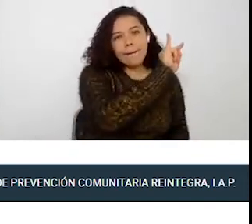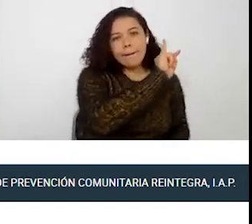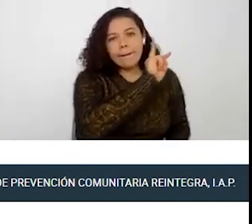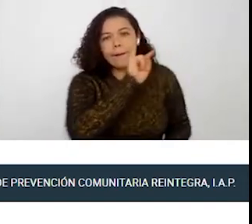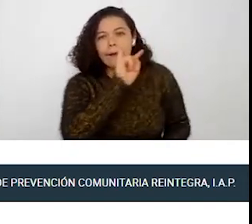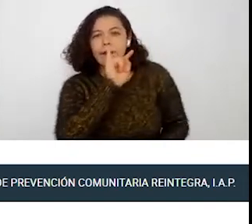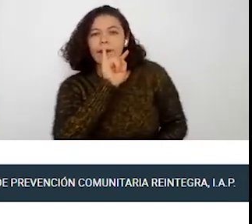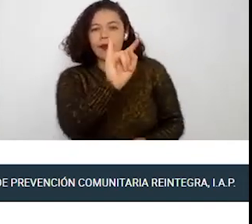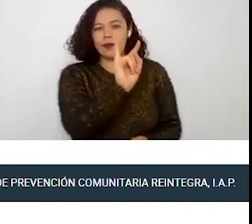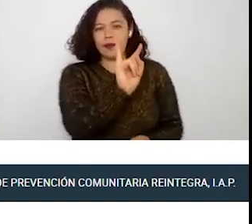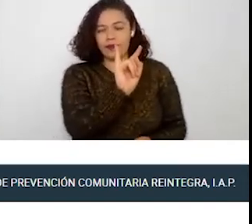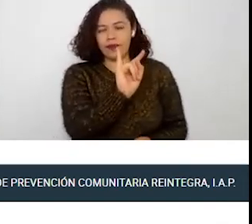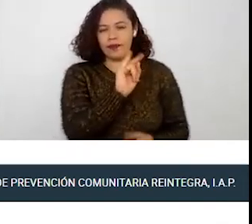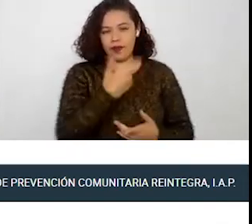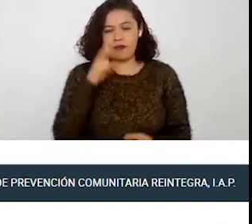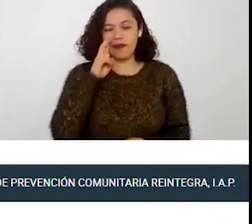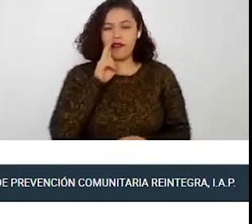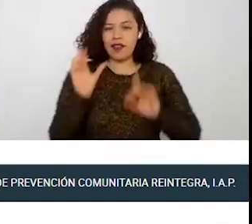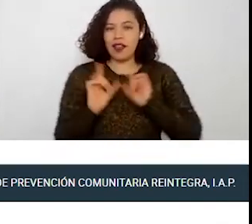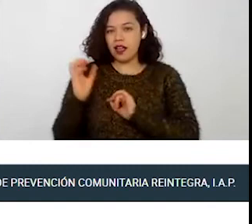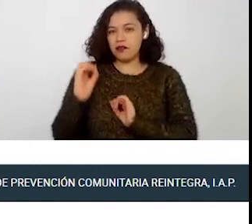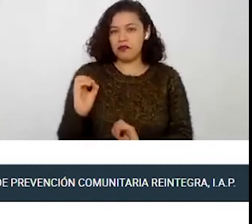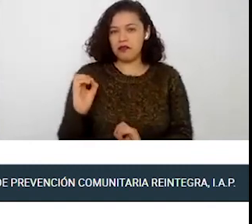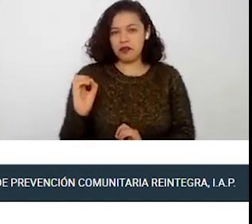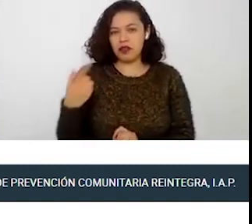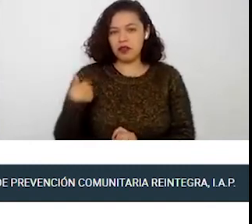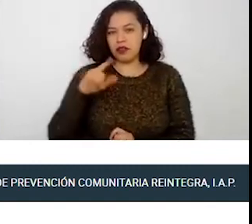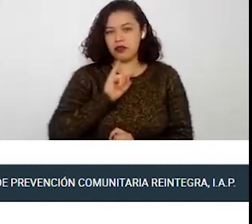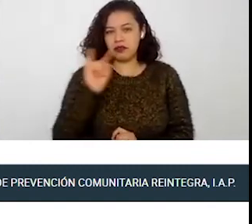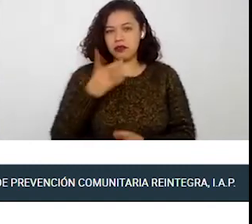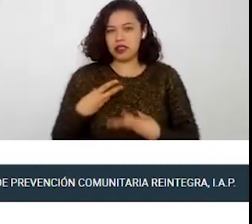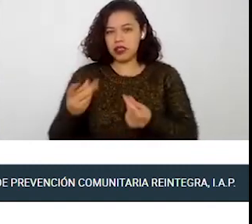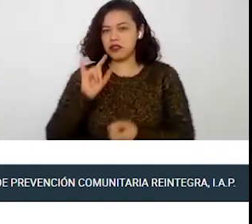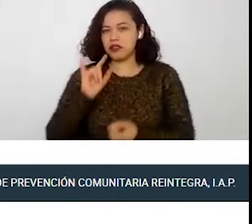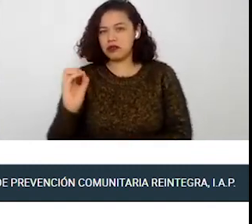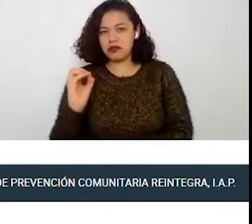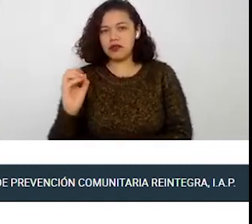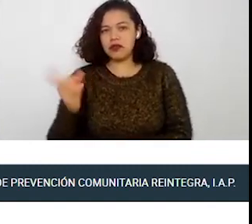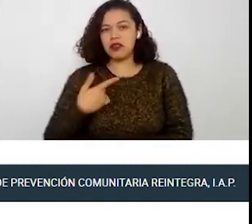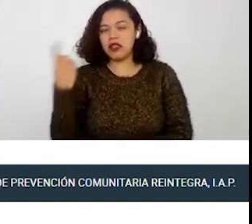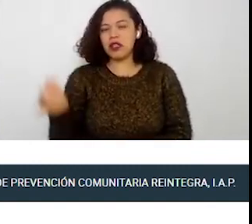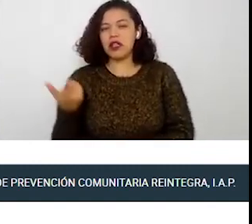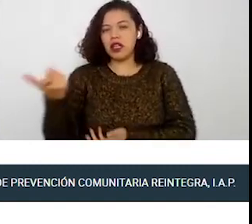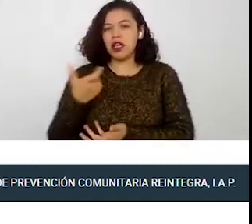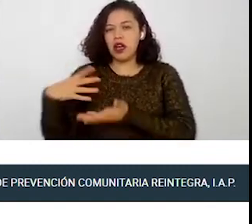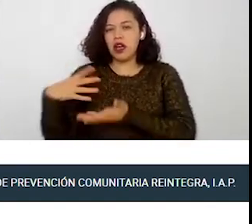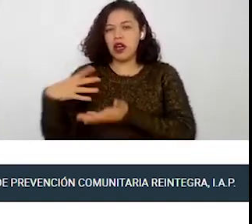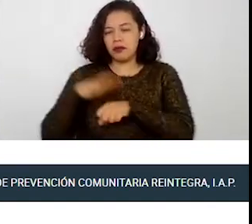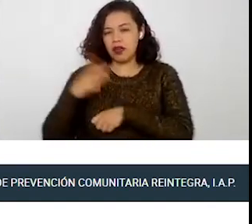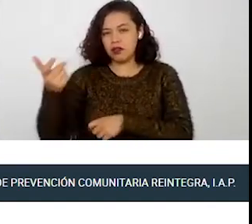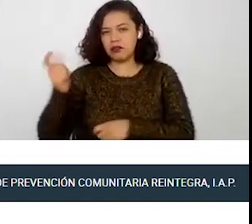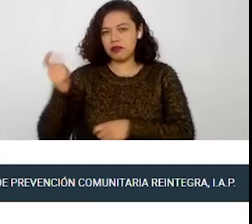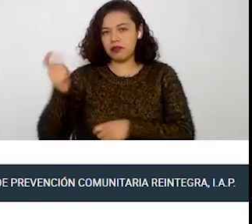cuadrito lo pasamos a ingresos si se fijan tienen ceros si lo paso de egresos también no tiene cargado nada e inversiones En activo fijo tampoco